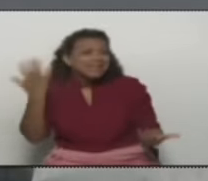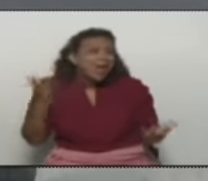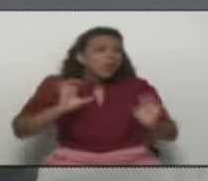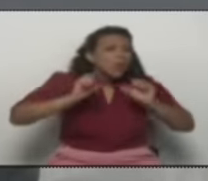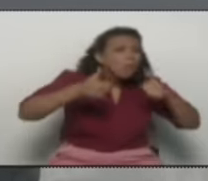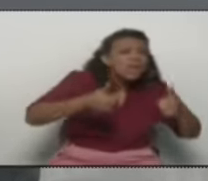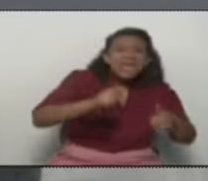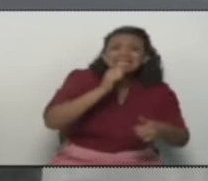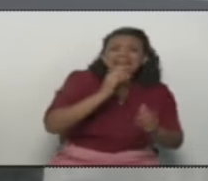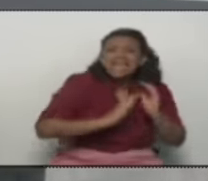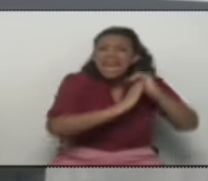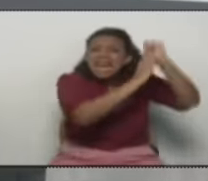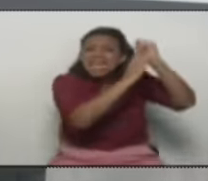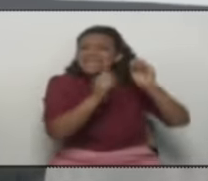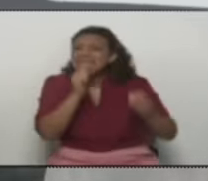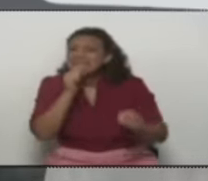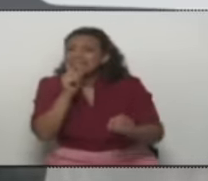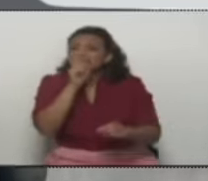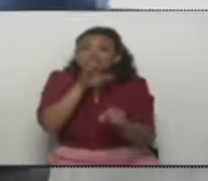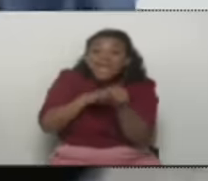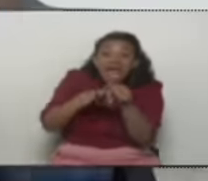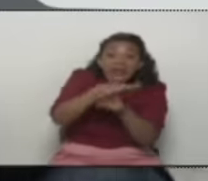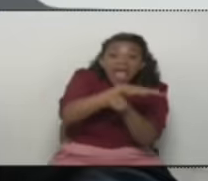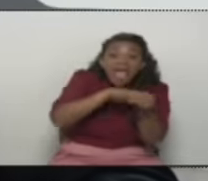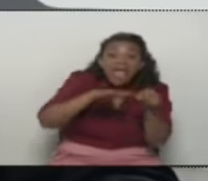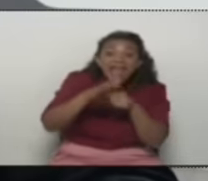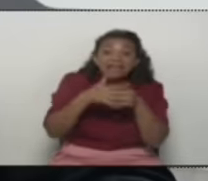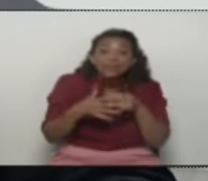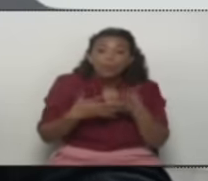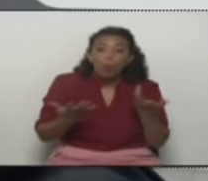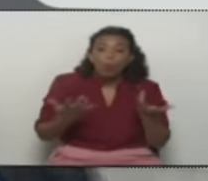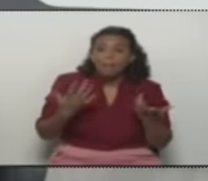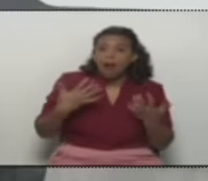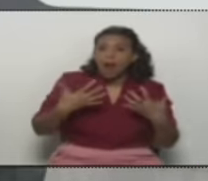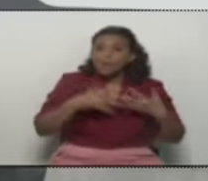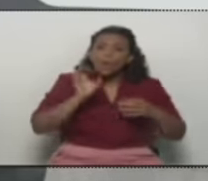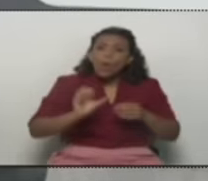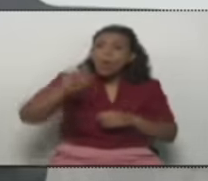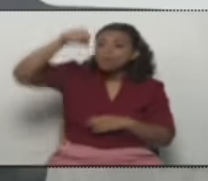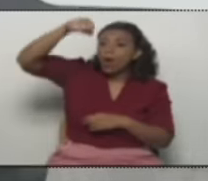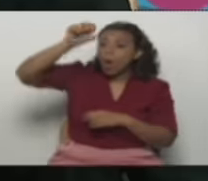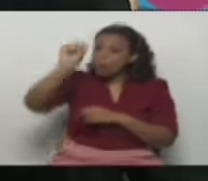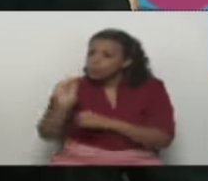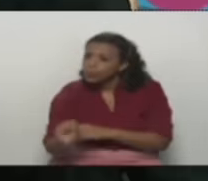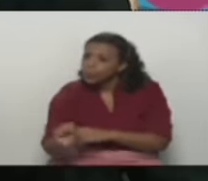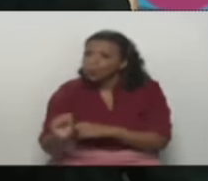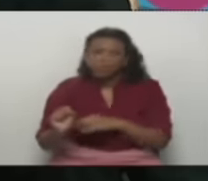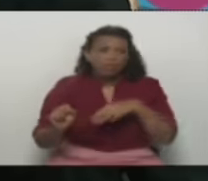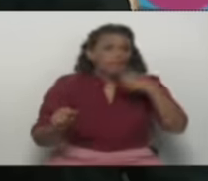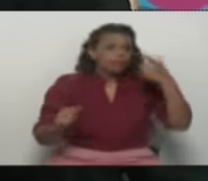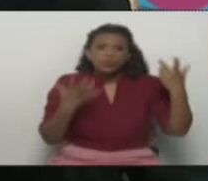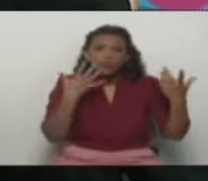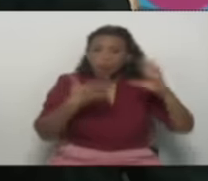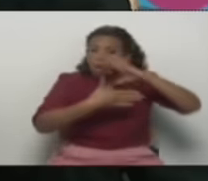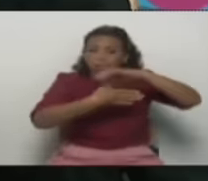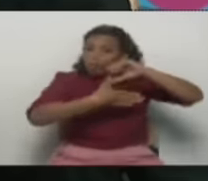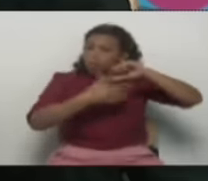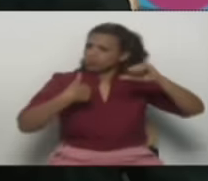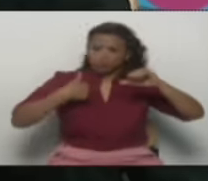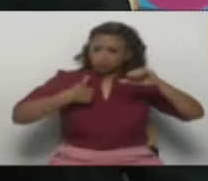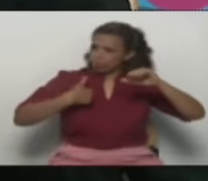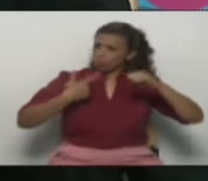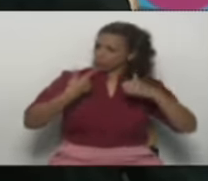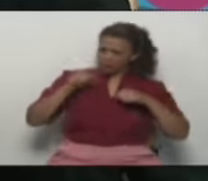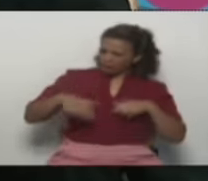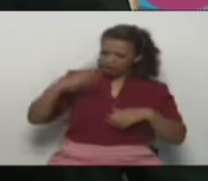quién nos está atacando porque es en secreto. Recibimos un arma de Macedonia del Norte y creemos que es Macedonia del Norte que nos está atacando. Y Macedonia del Norte dice que están hablando ustedes,